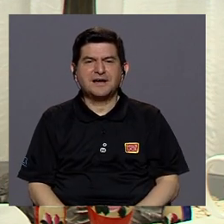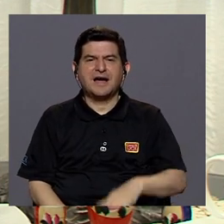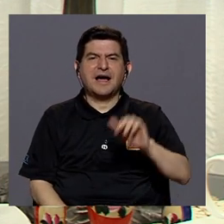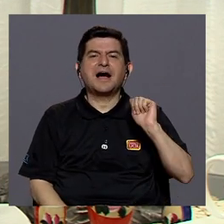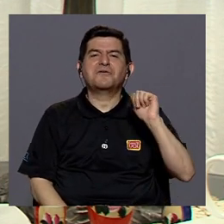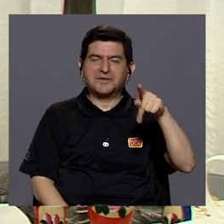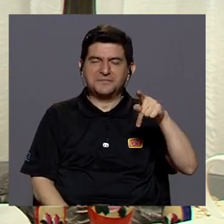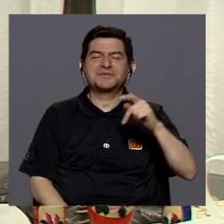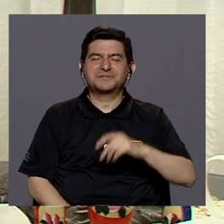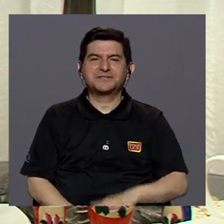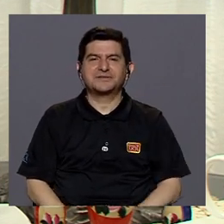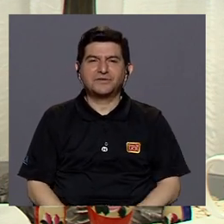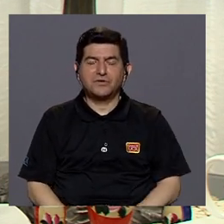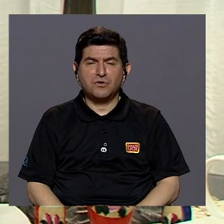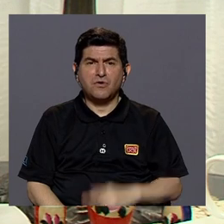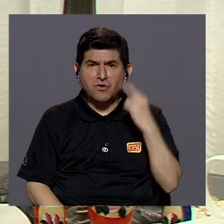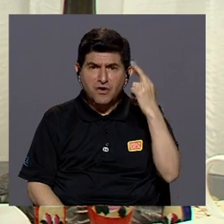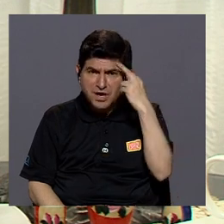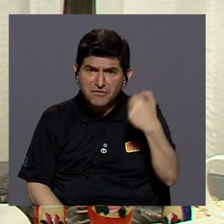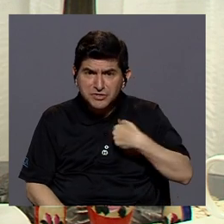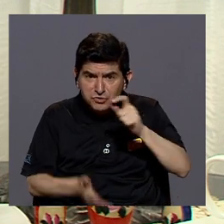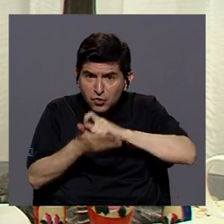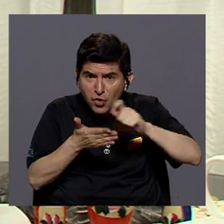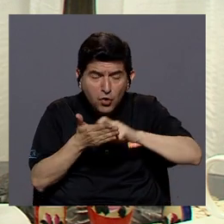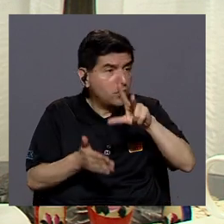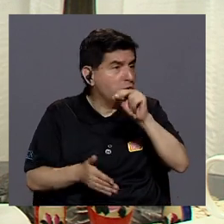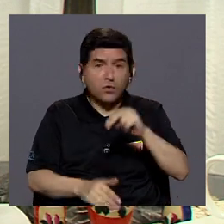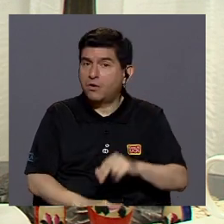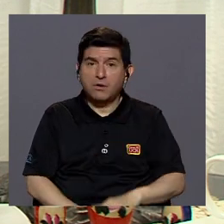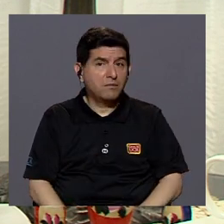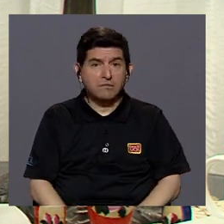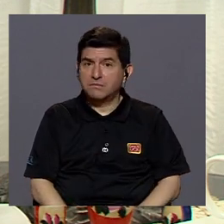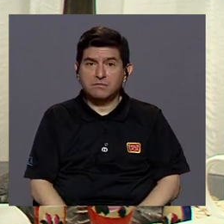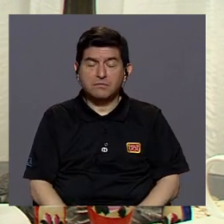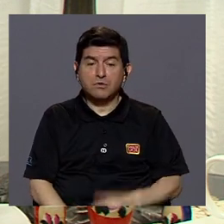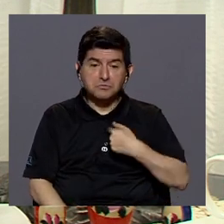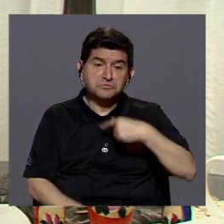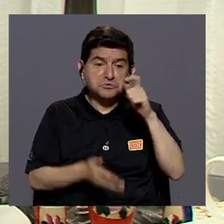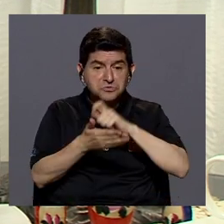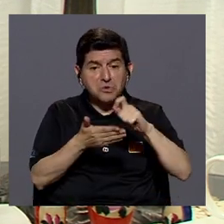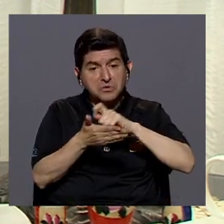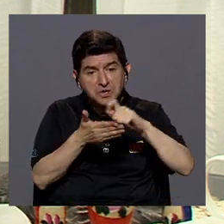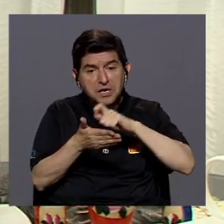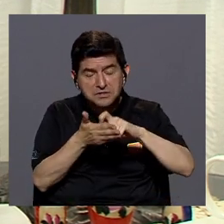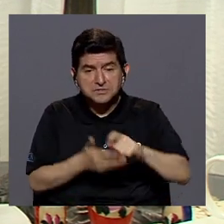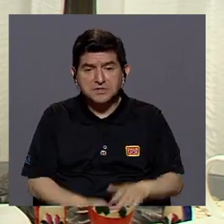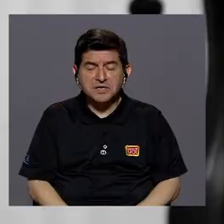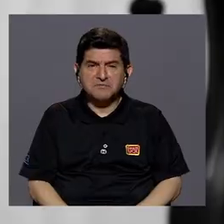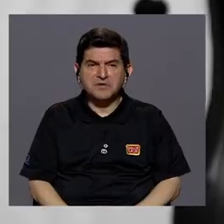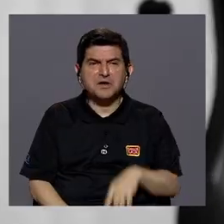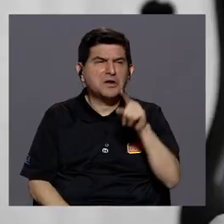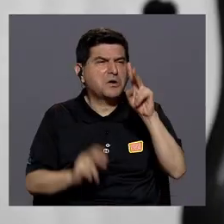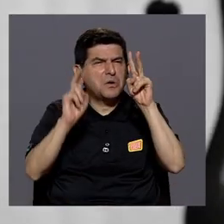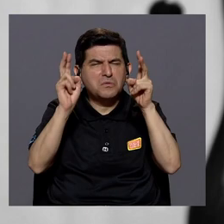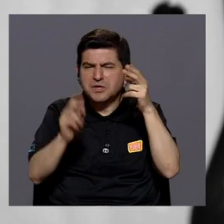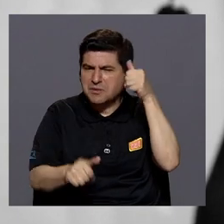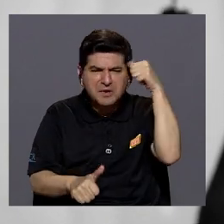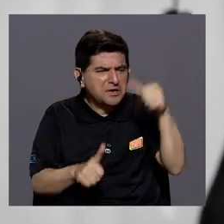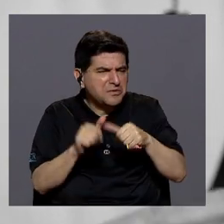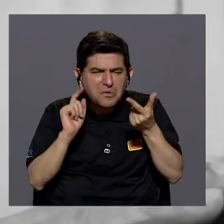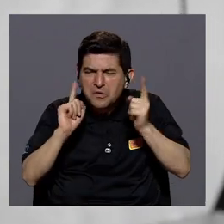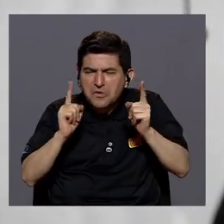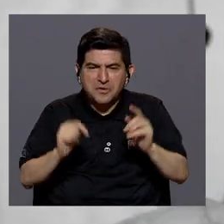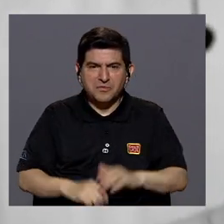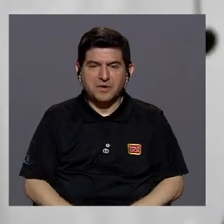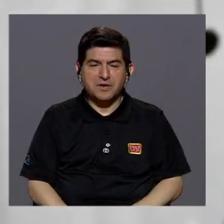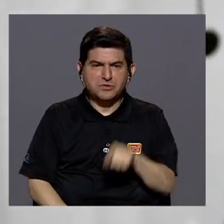don Abel Pacheco. Sí. Y no fue por nada que yo escribiera, sino porque yo escribía algo, eran temas quizás, me acuerdo cuál sería. Y